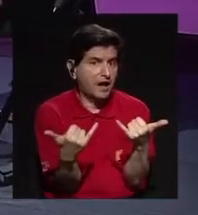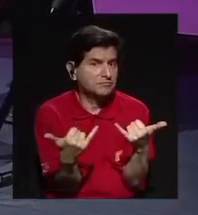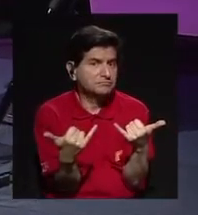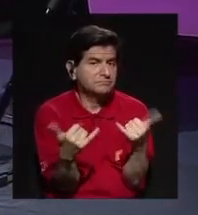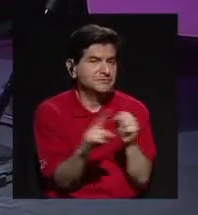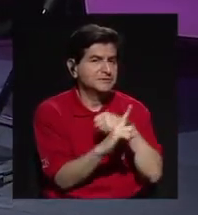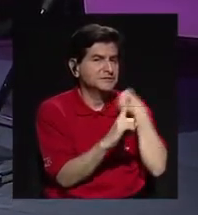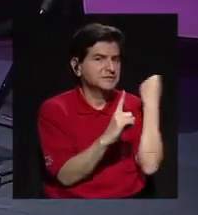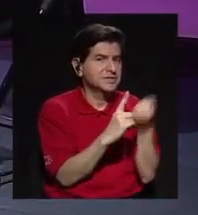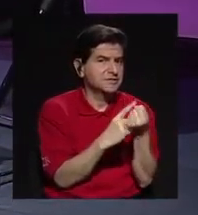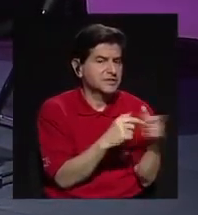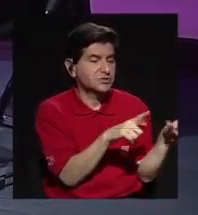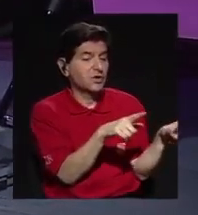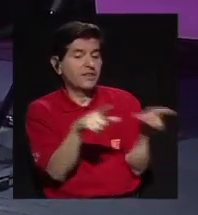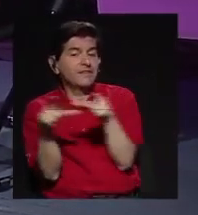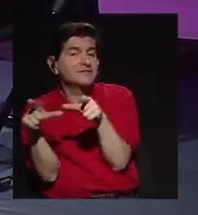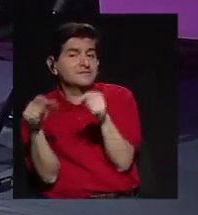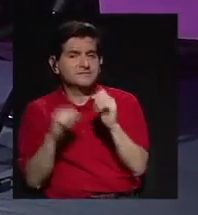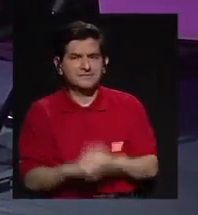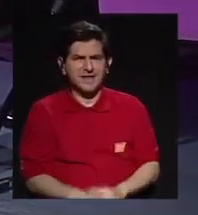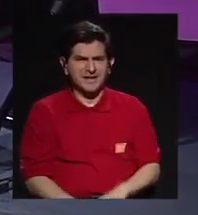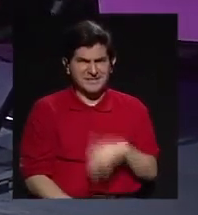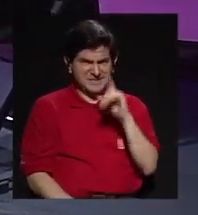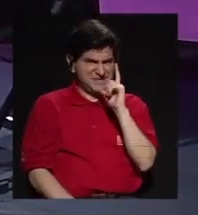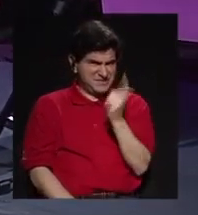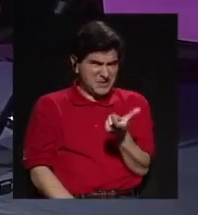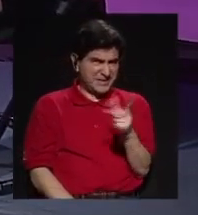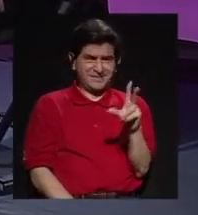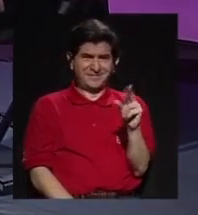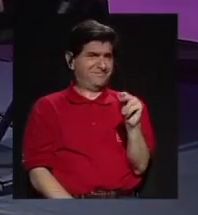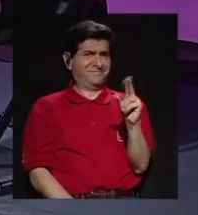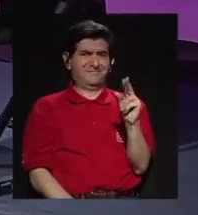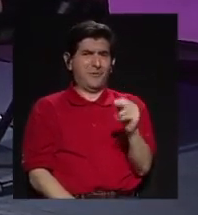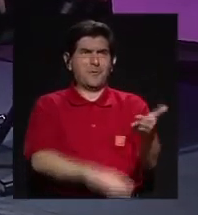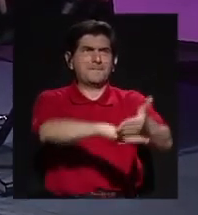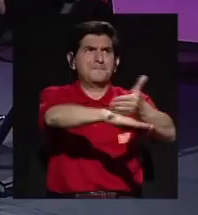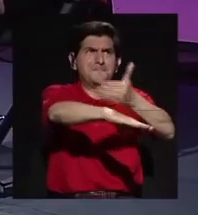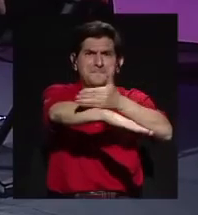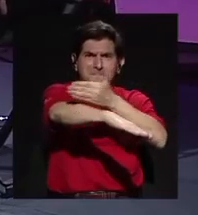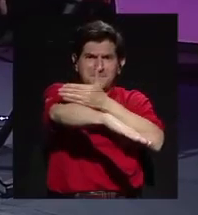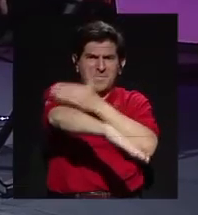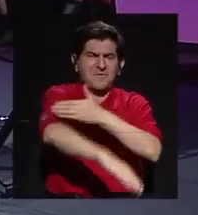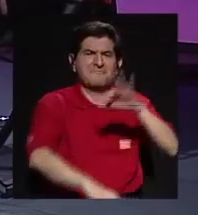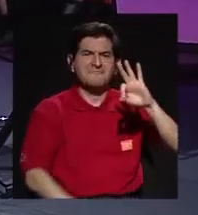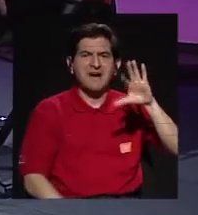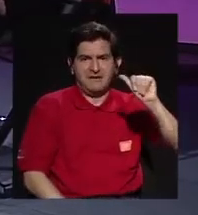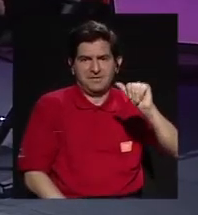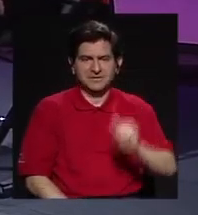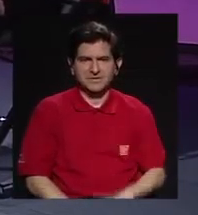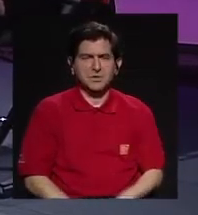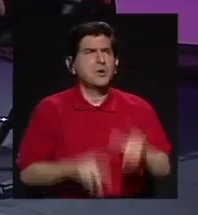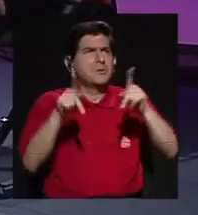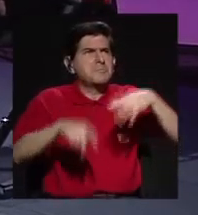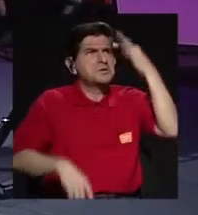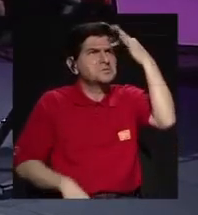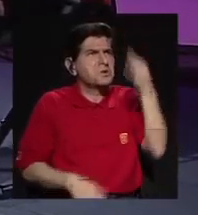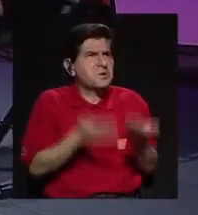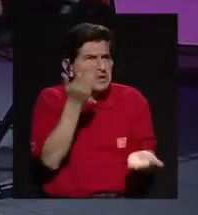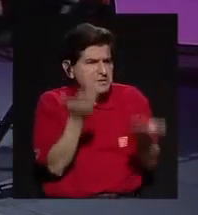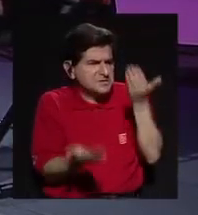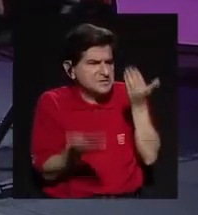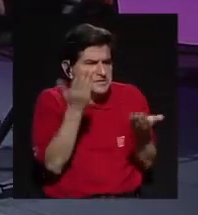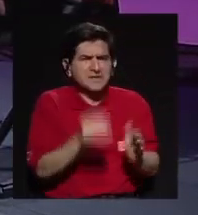las condiciones estaban dadas para eso. Es decir, no es casualidad que el ascenso de Fabricio Alvarado, mucha gente lo asocia con